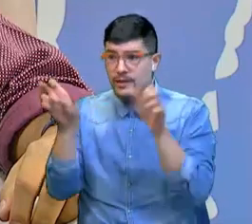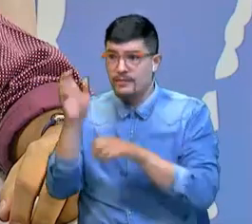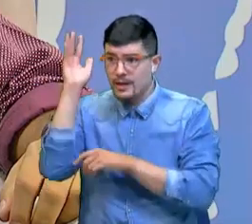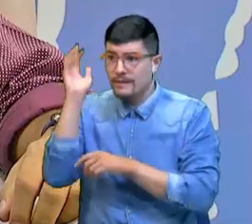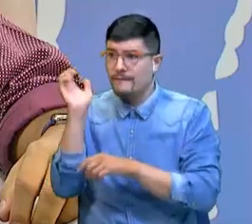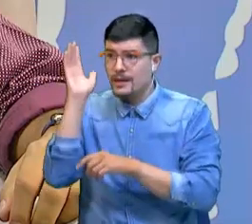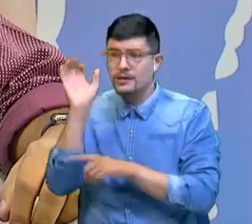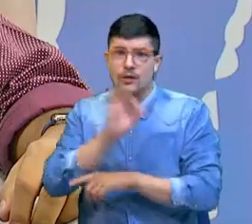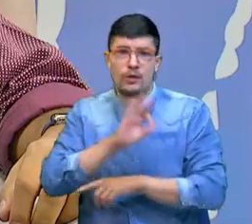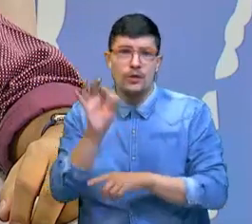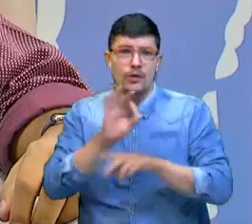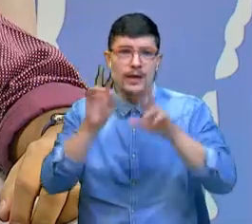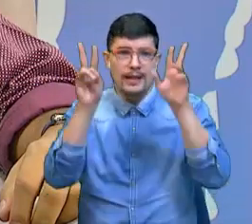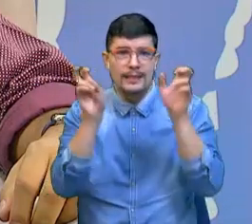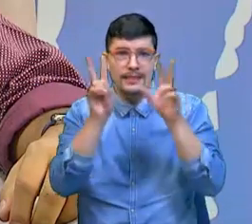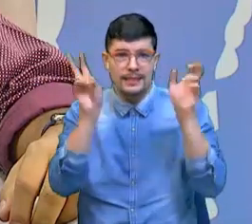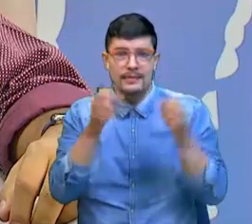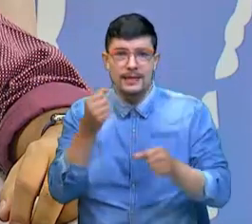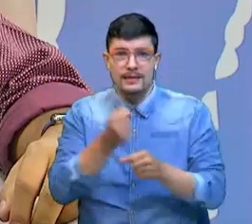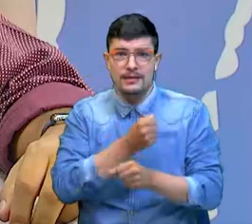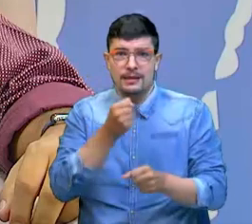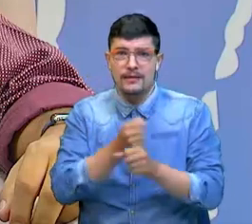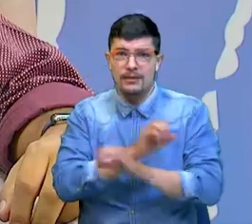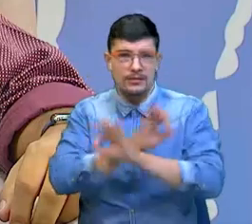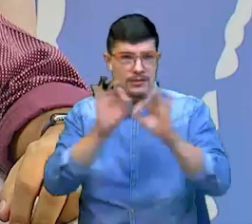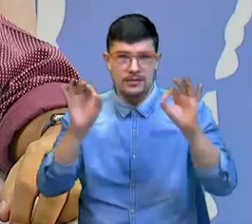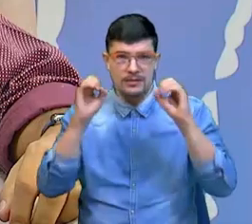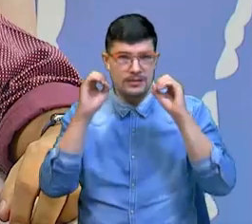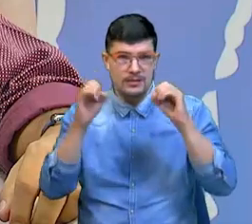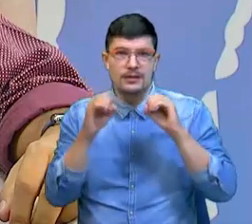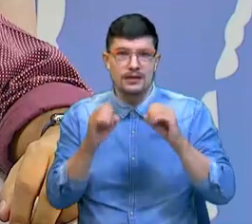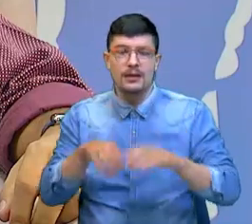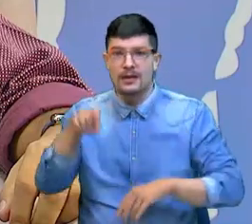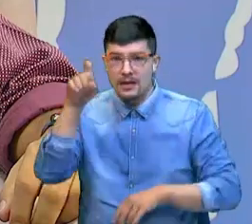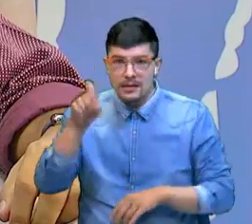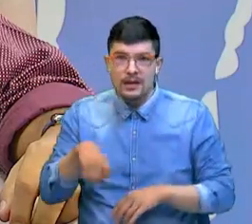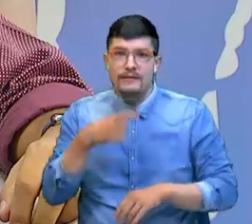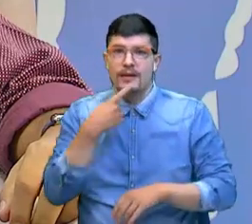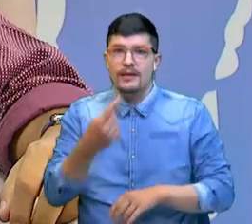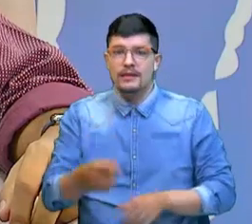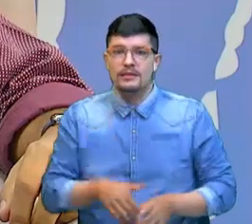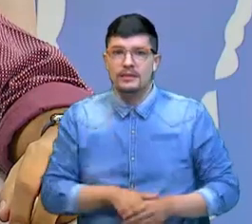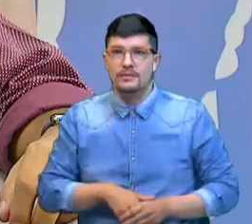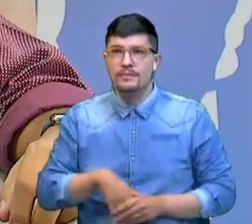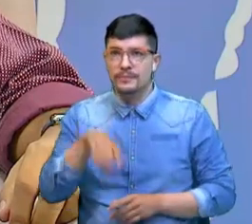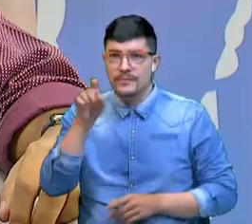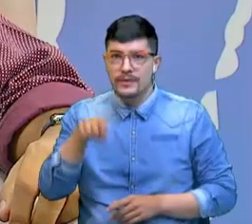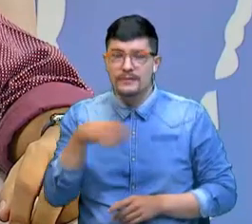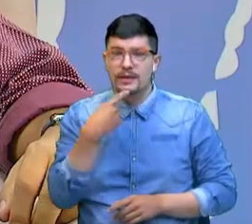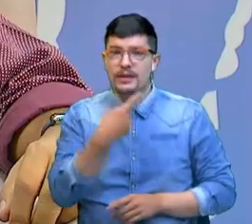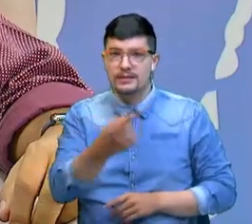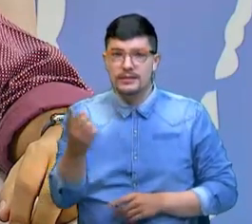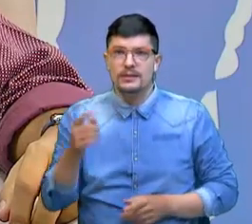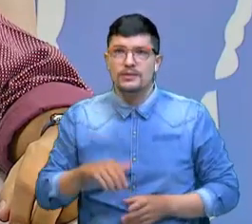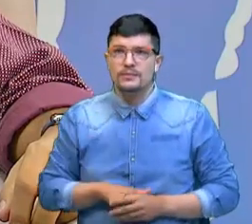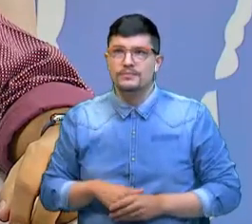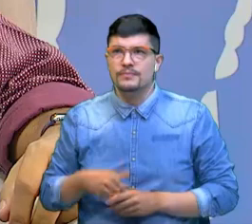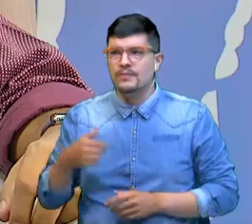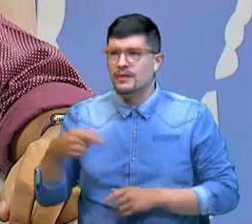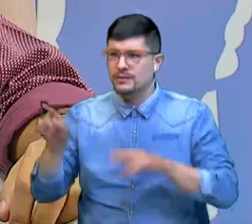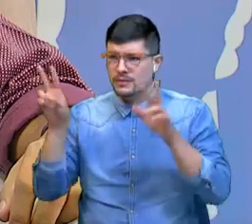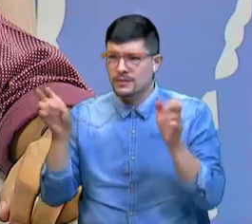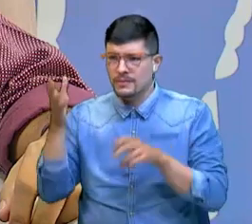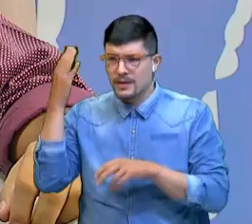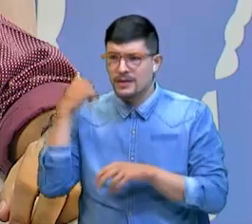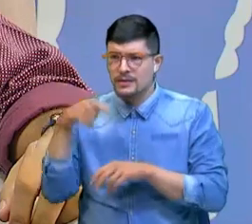pensiones ni en materia laboral. O sea, hay que decirlo, en materia de, o como decía que